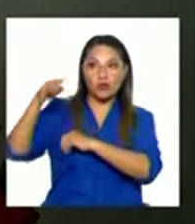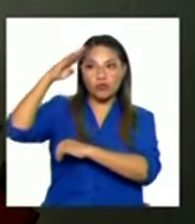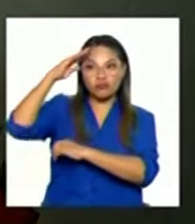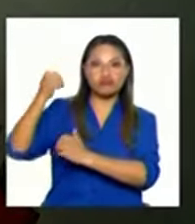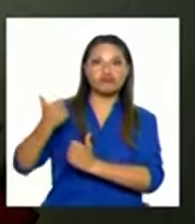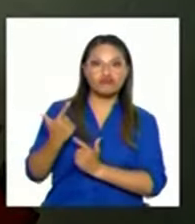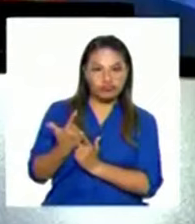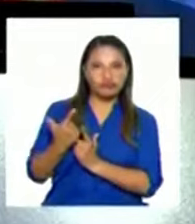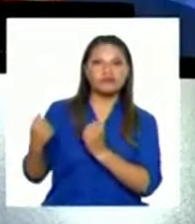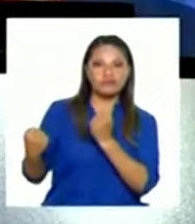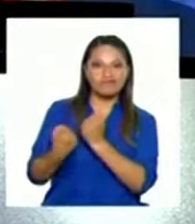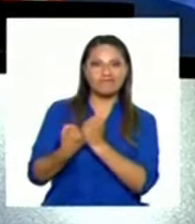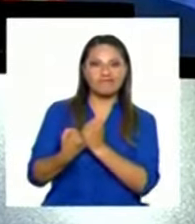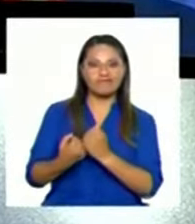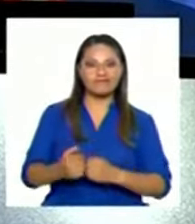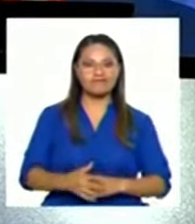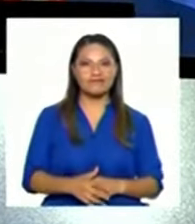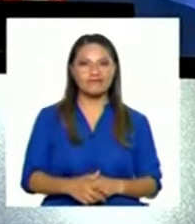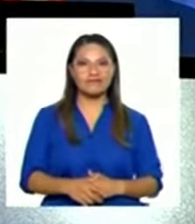Armadas.